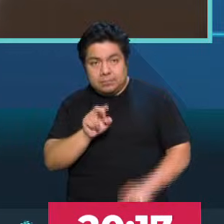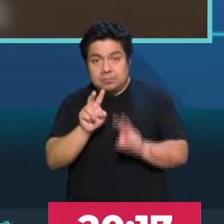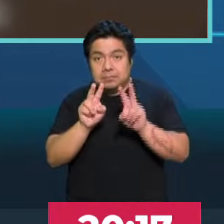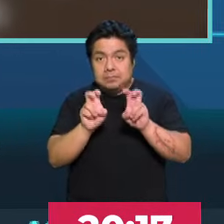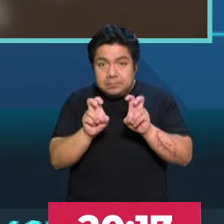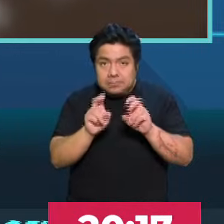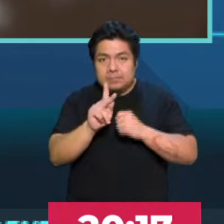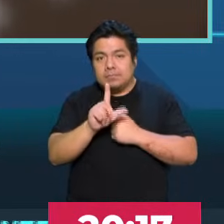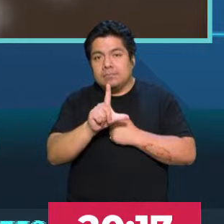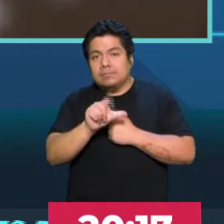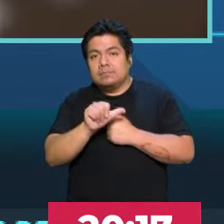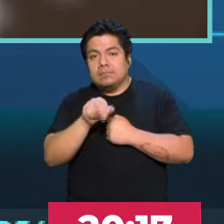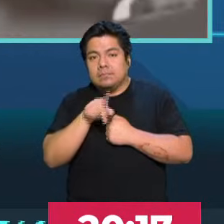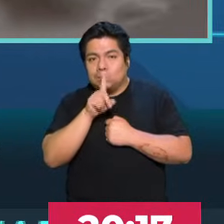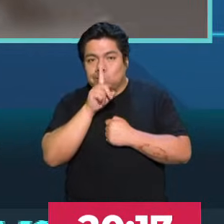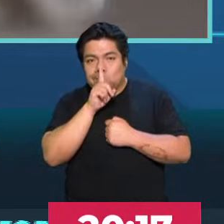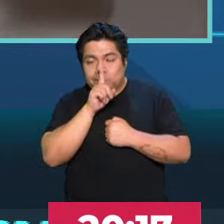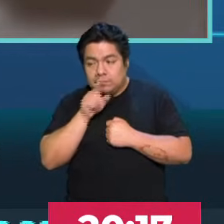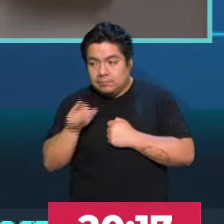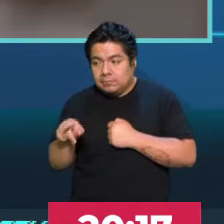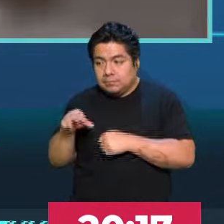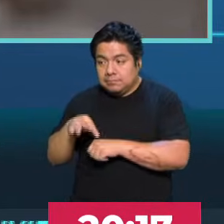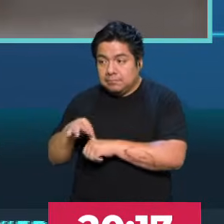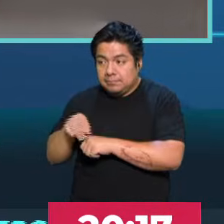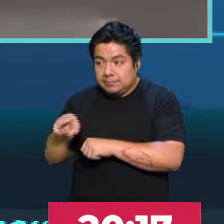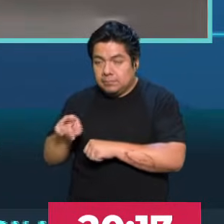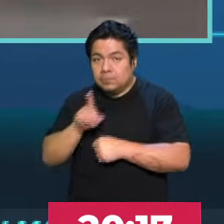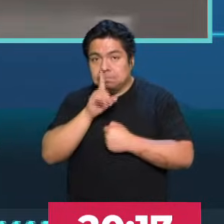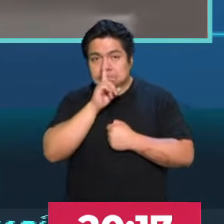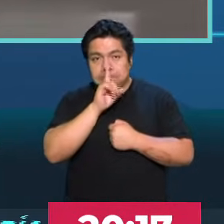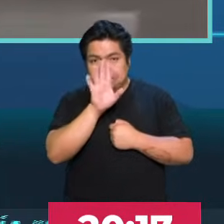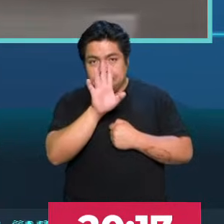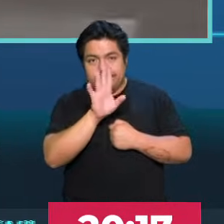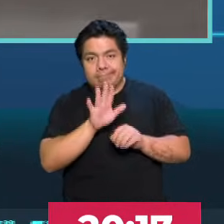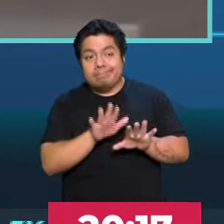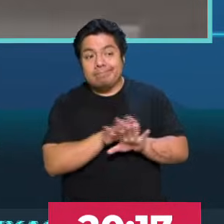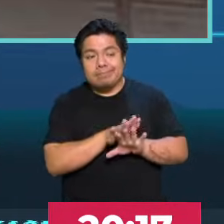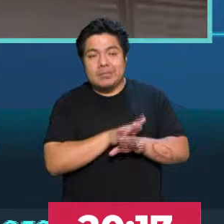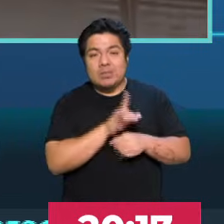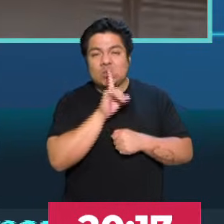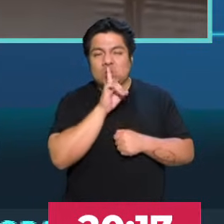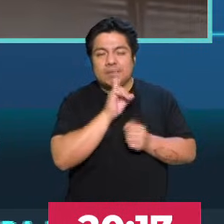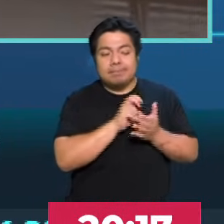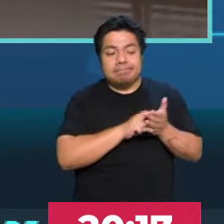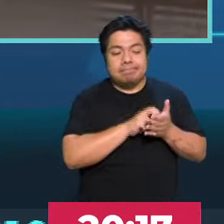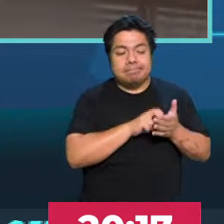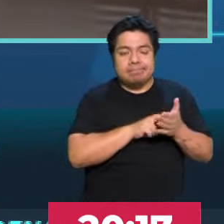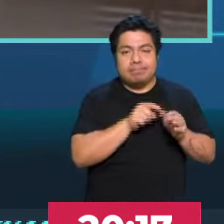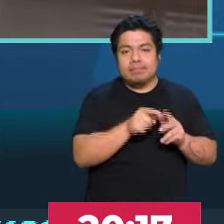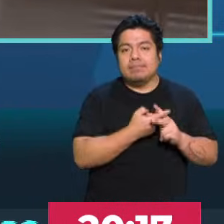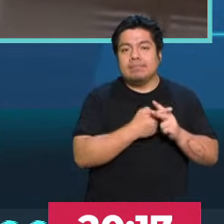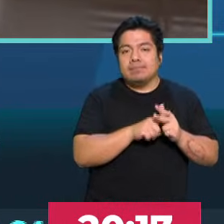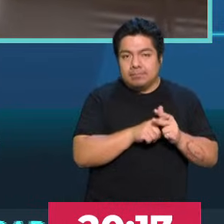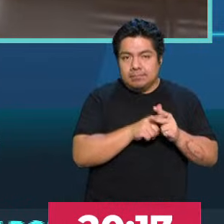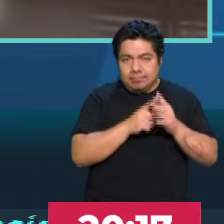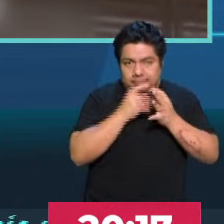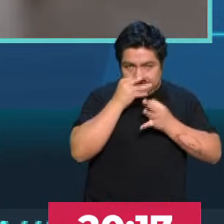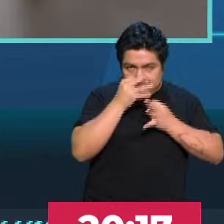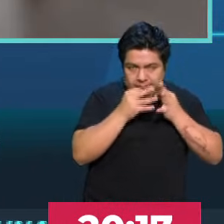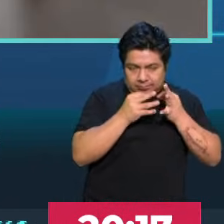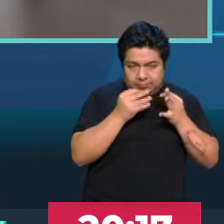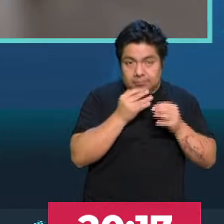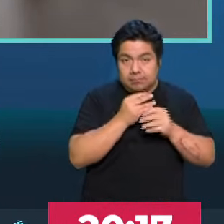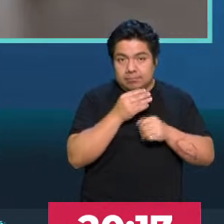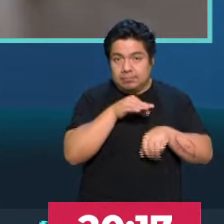pues no era bueno que la gente supiera que eso había ocurrido y cambiaron la versión. O sea, había una versión inicial de peritos, de